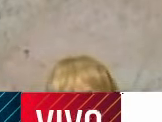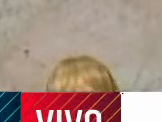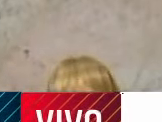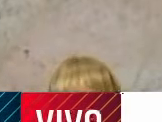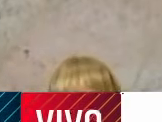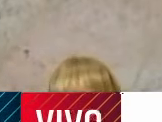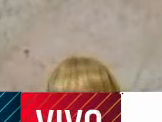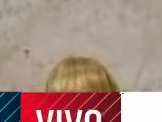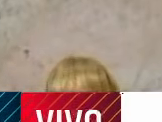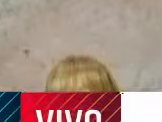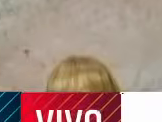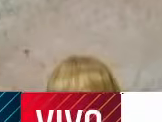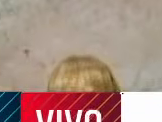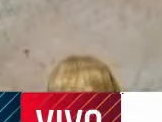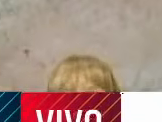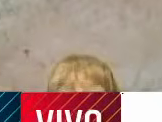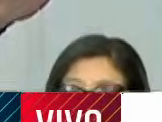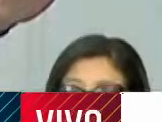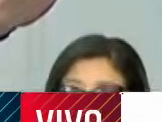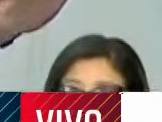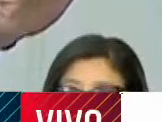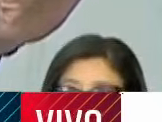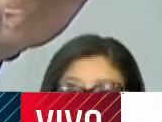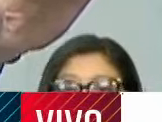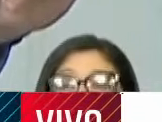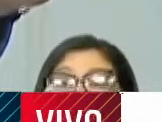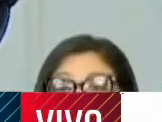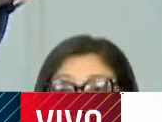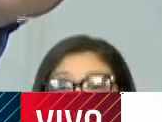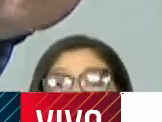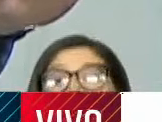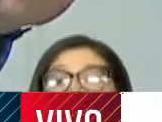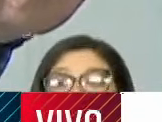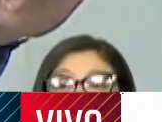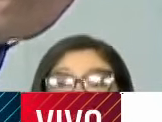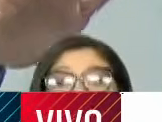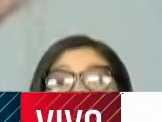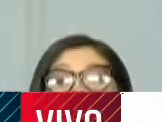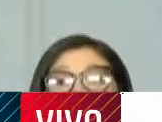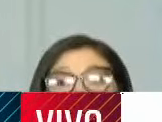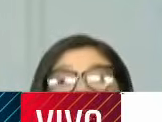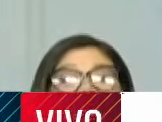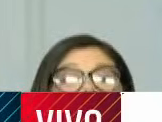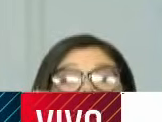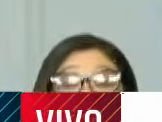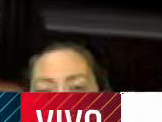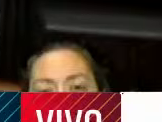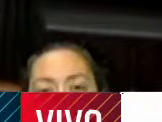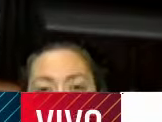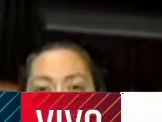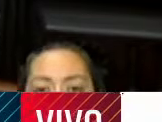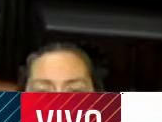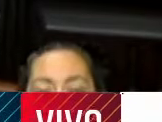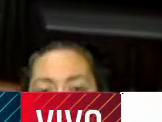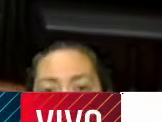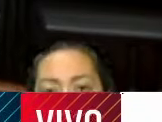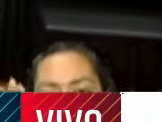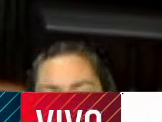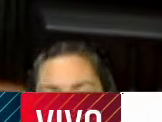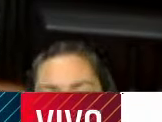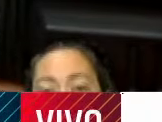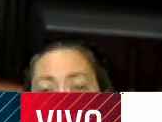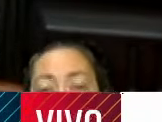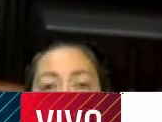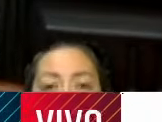el estatuto tiene Son una prórroga. Tiene una prórroga por un año. Por un año del periodista, exactamente eso, te quería aclarar. Bueno, la votación de la